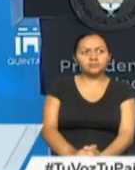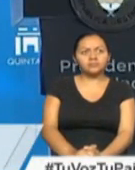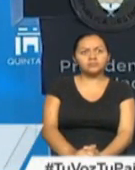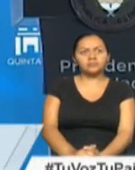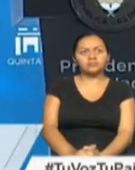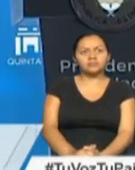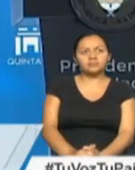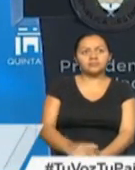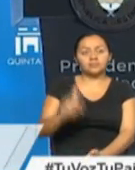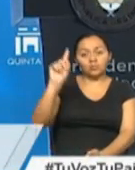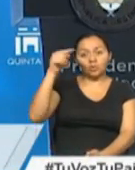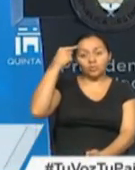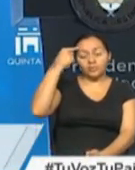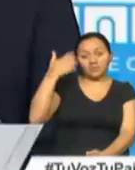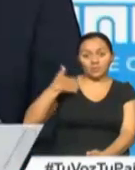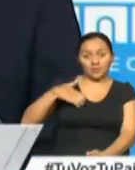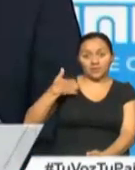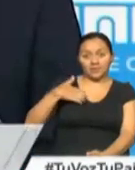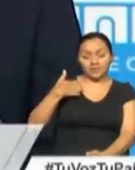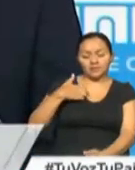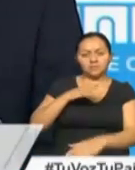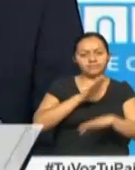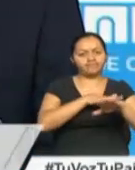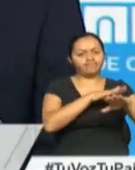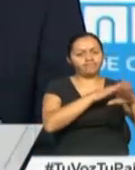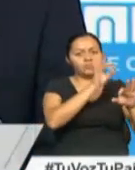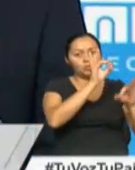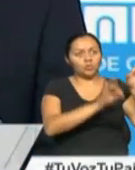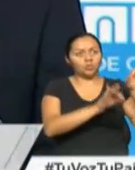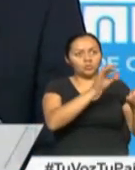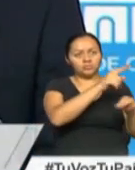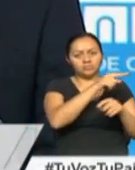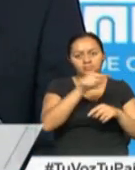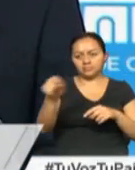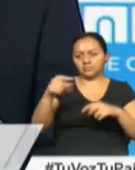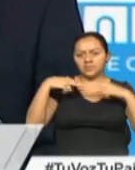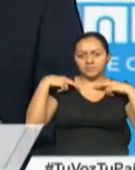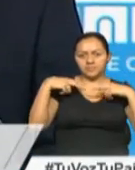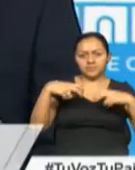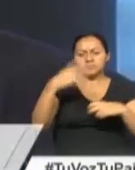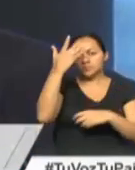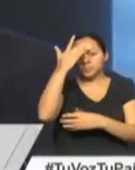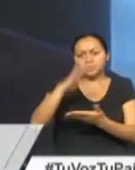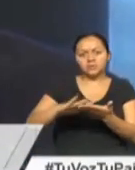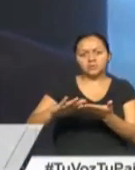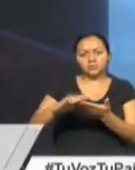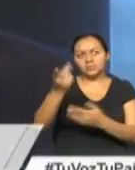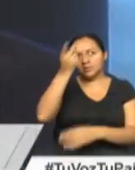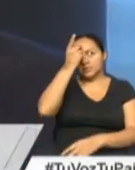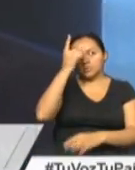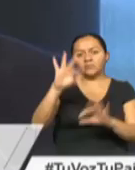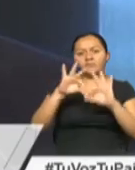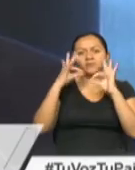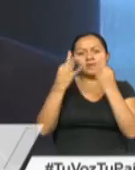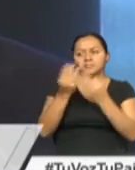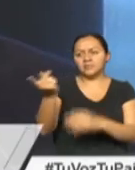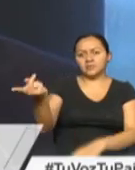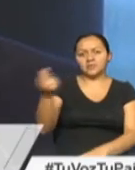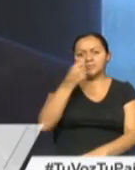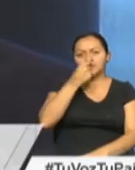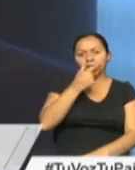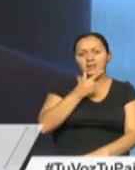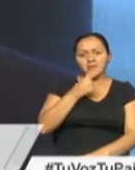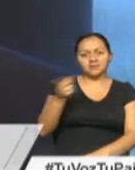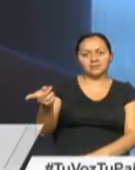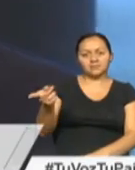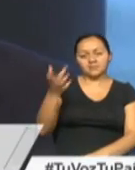El gobierno argentino pidió el martes a la justicia investigar urgentemente la condonación de la deuda a favor de la empresa familiar del presidente Mauricio